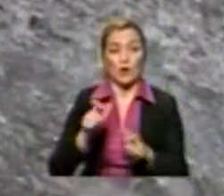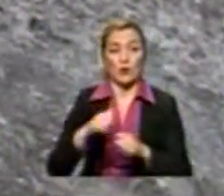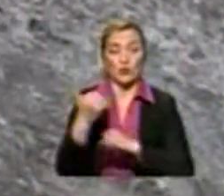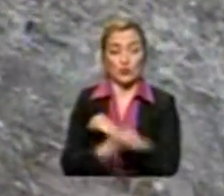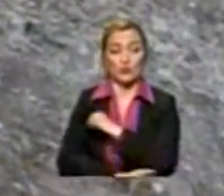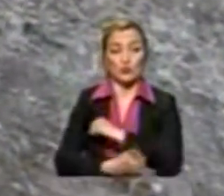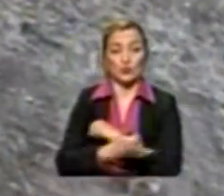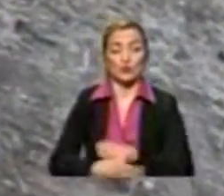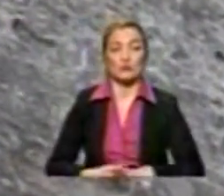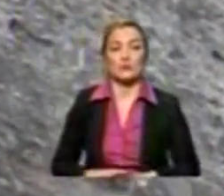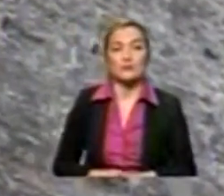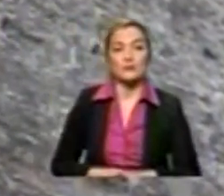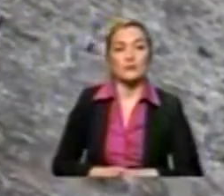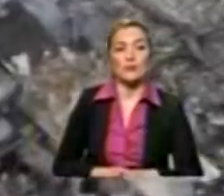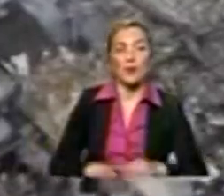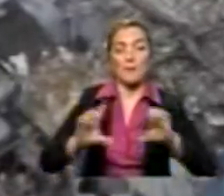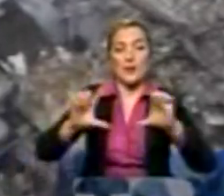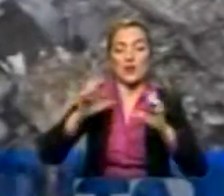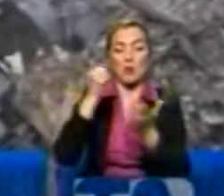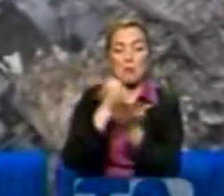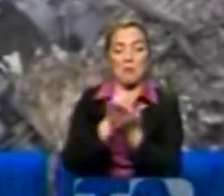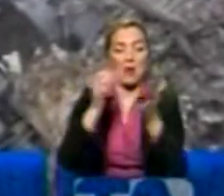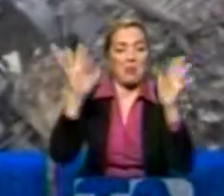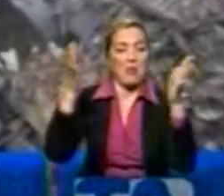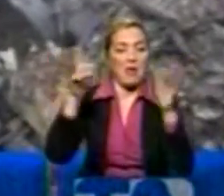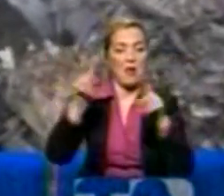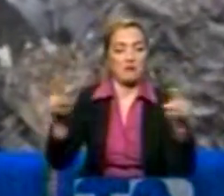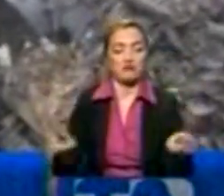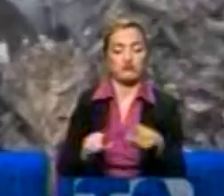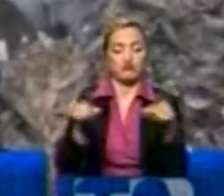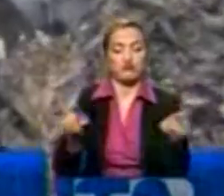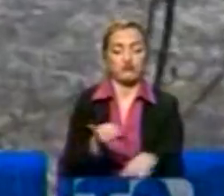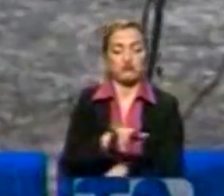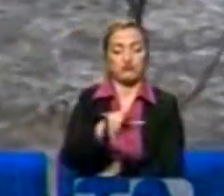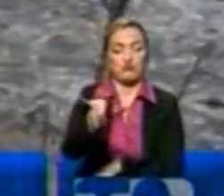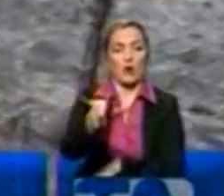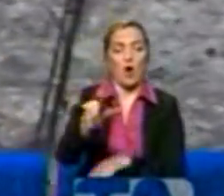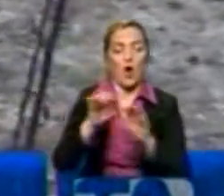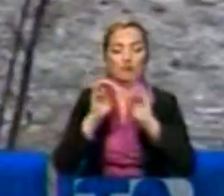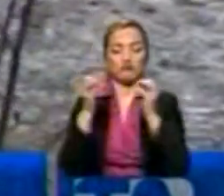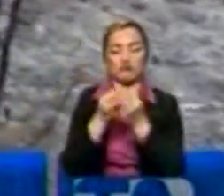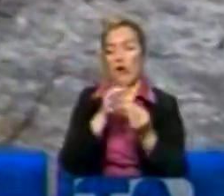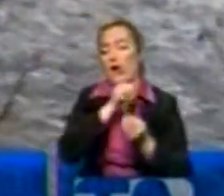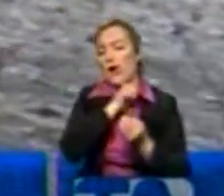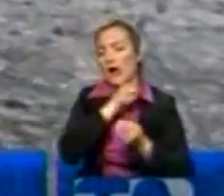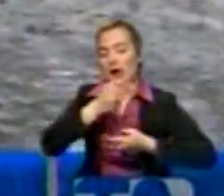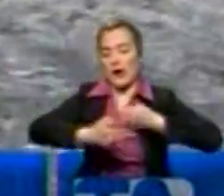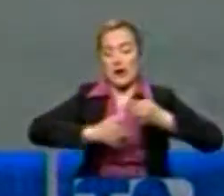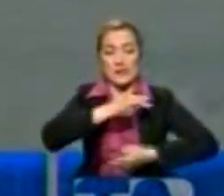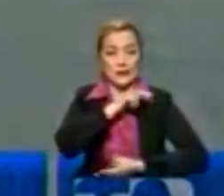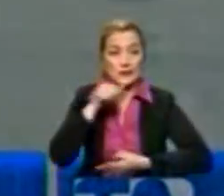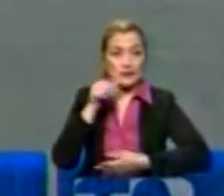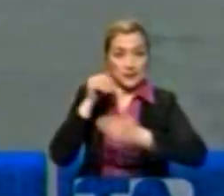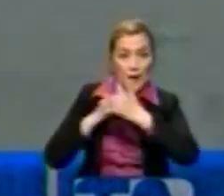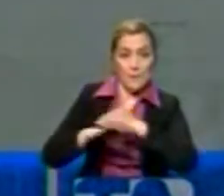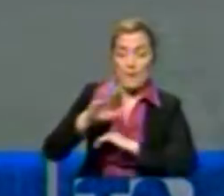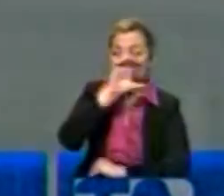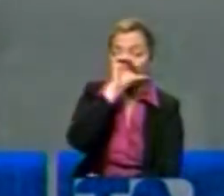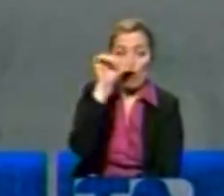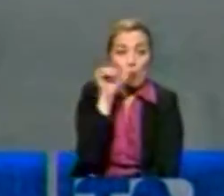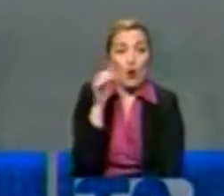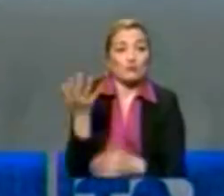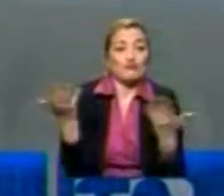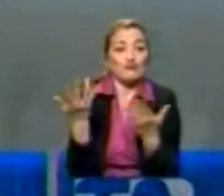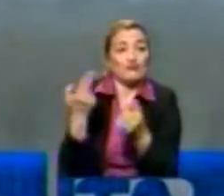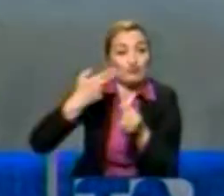la avioneta no se tiene matrículas ni nada que determine su origen. Lo que se conoce es que la organización narcodelictiva que pretendía enviar la droga estaría